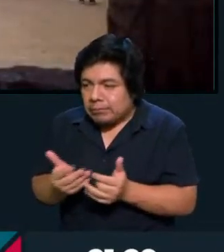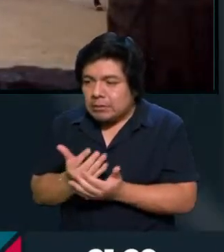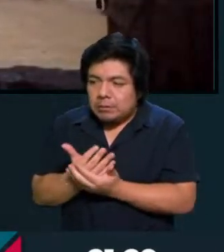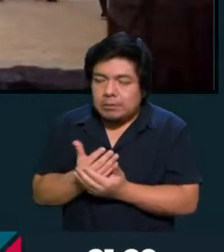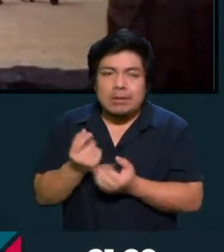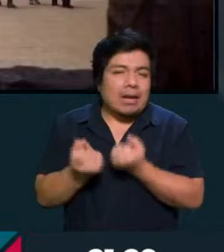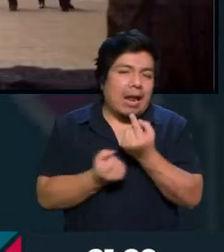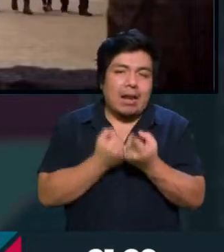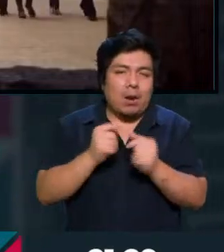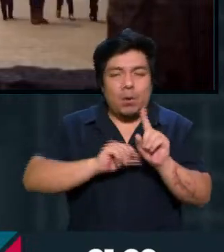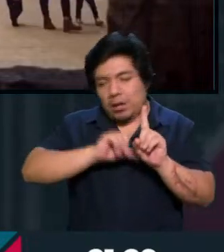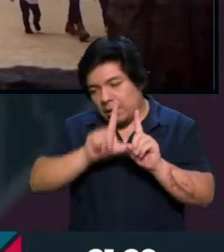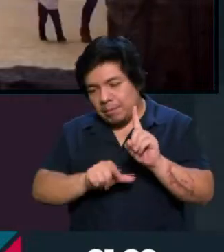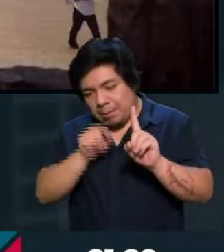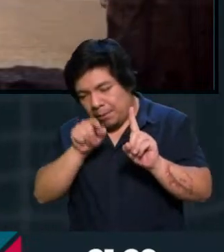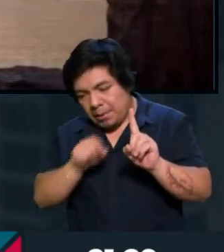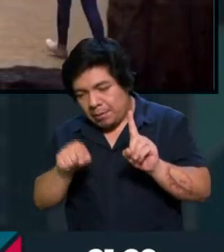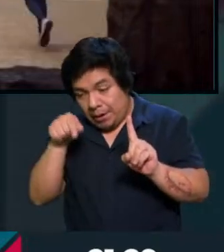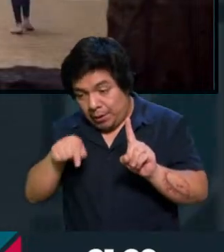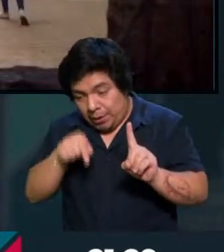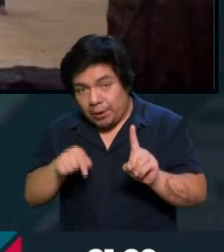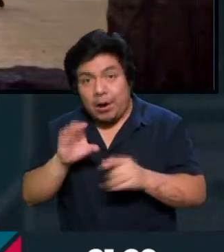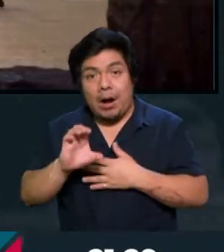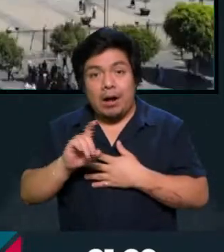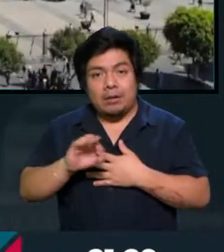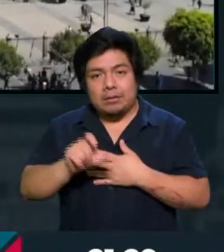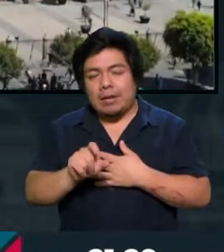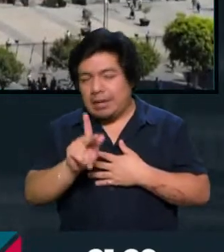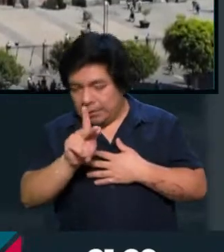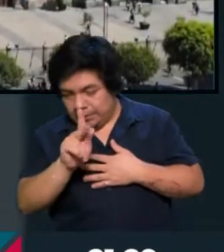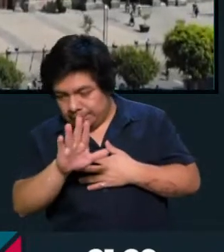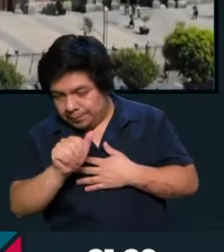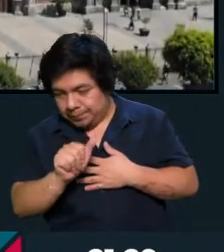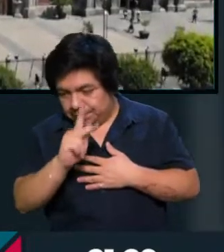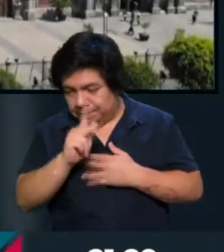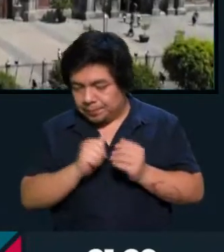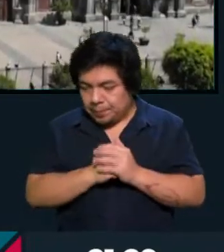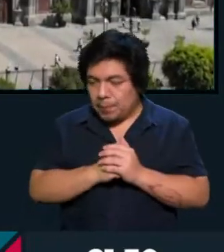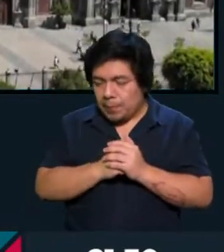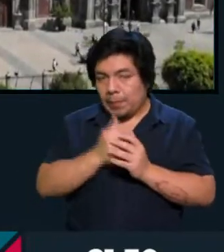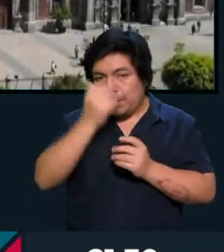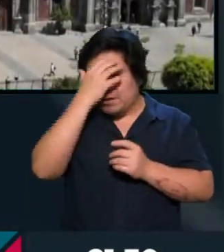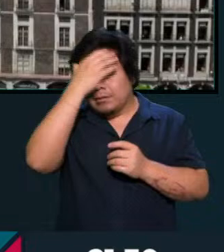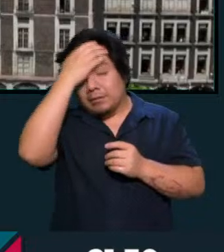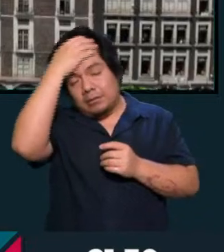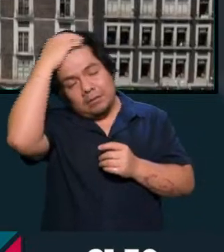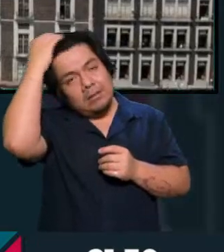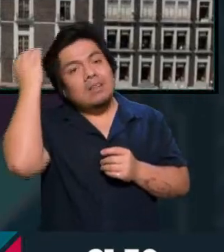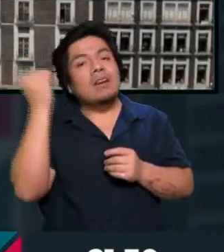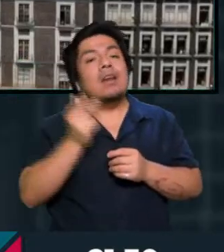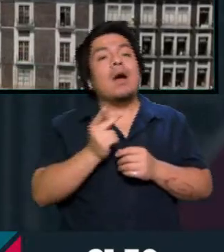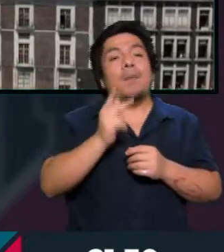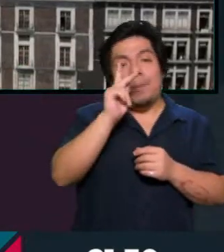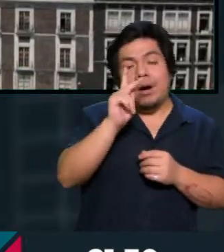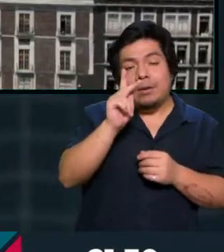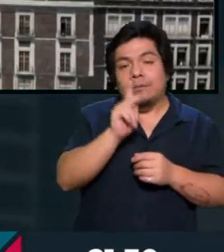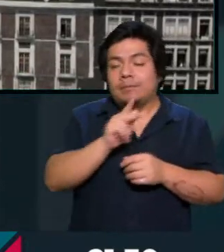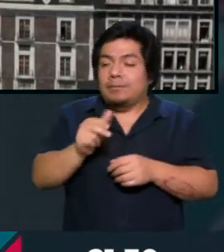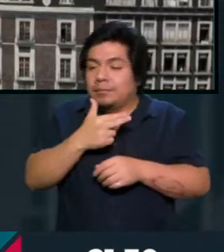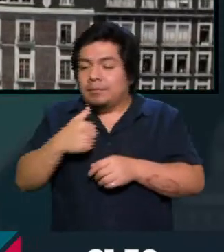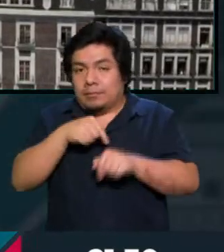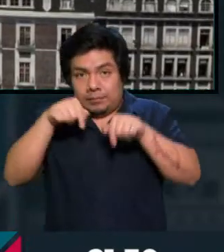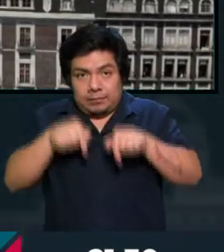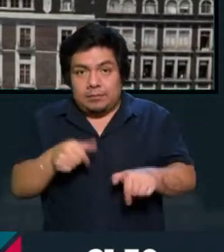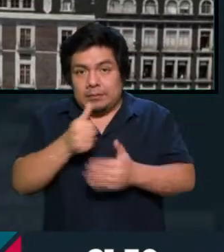partes del país, pero en este caso en la Ciudad de México. Pero aquí es donde quiero agregar el punto de nosotros, la parte